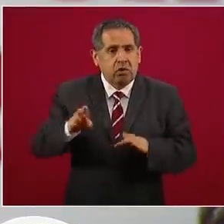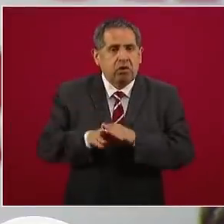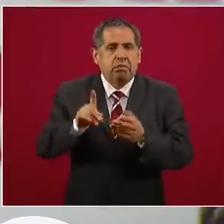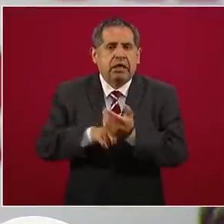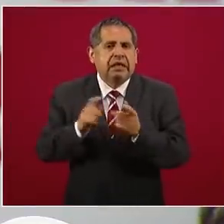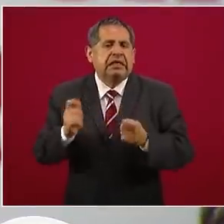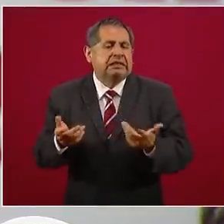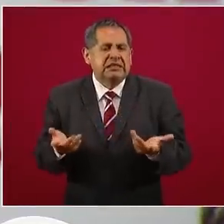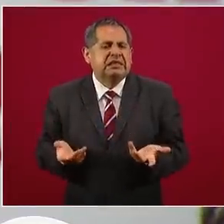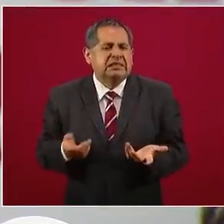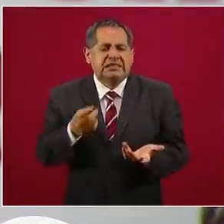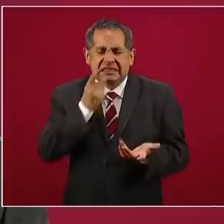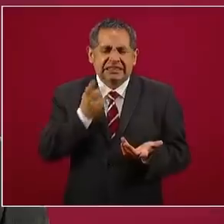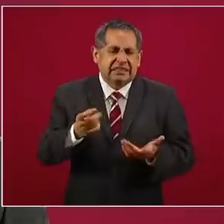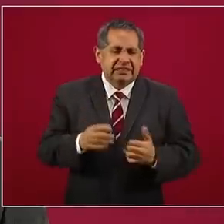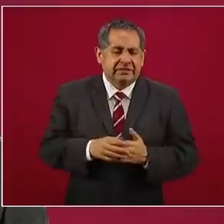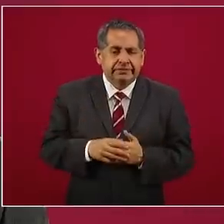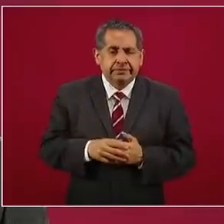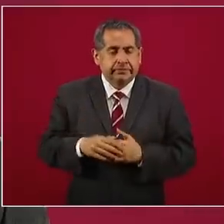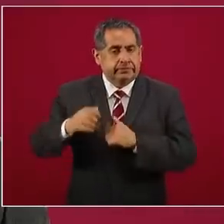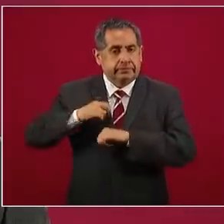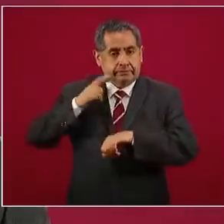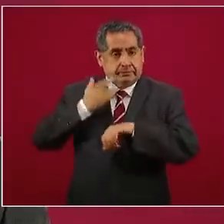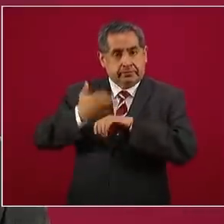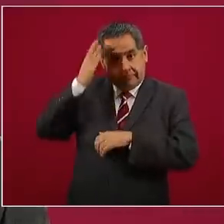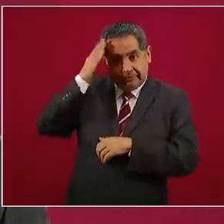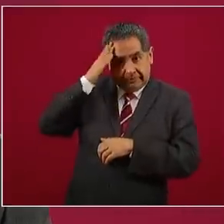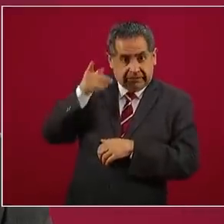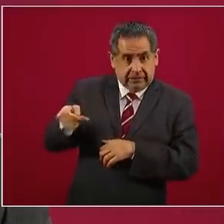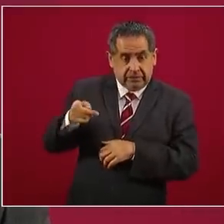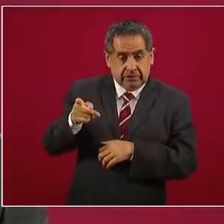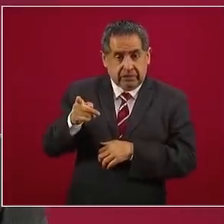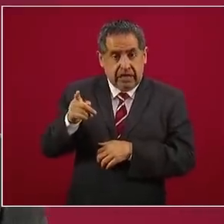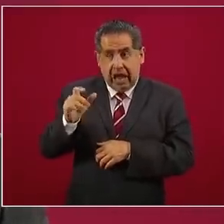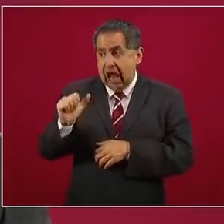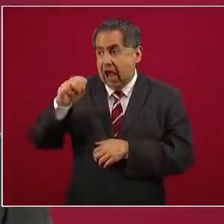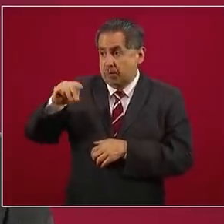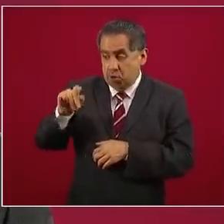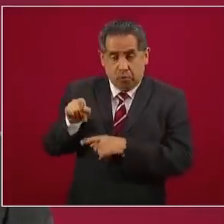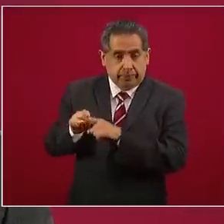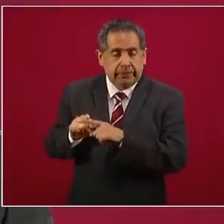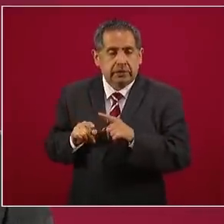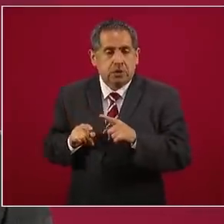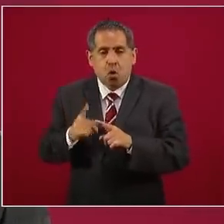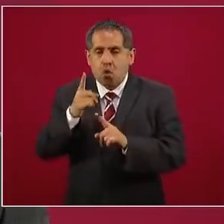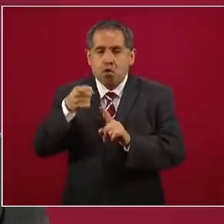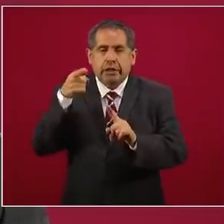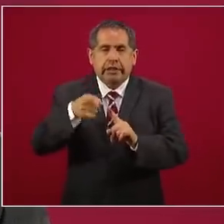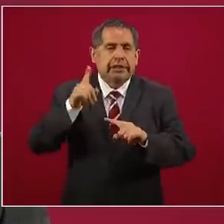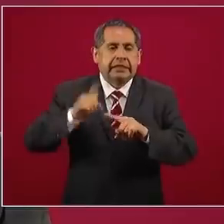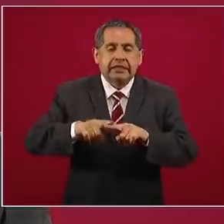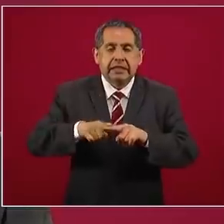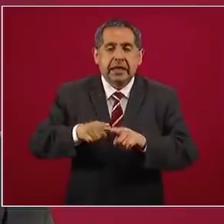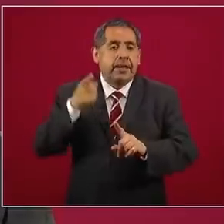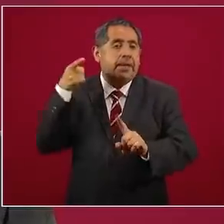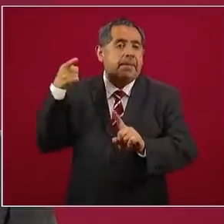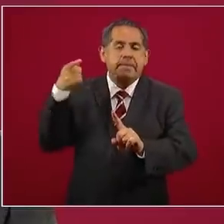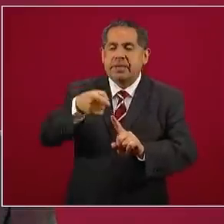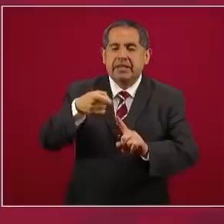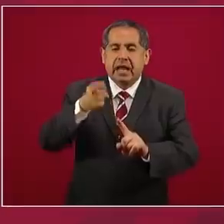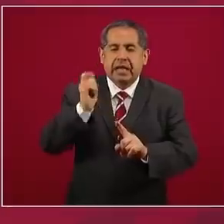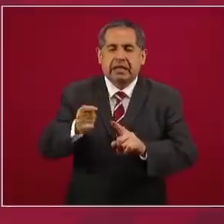México, que encabeza el presidente López Obrador, nos interesa llegar a la meta de tener